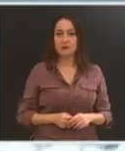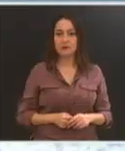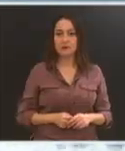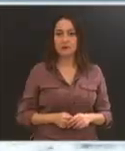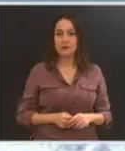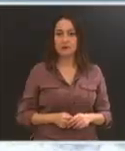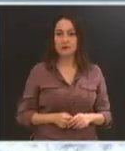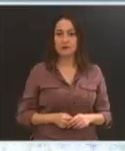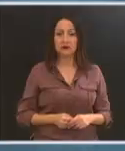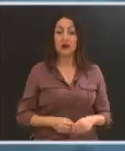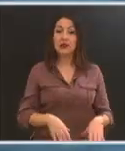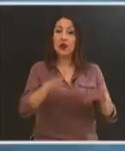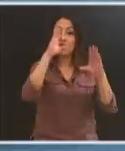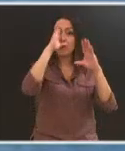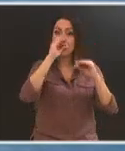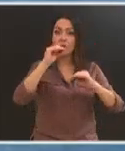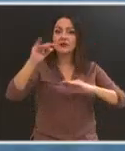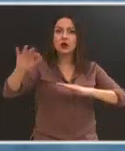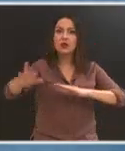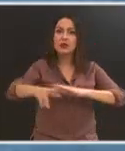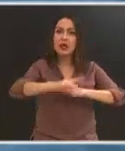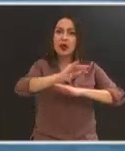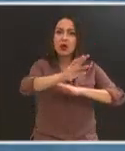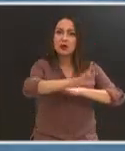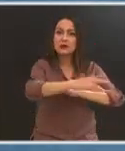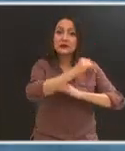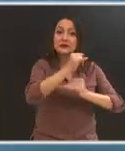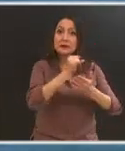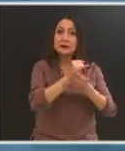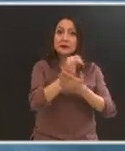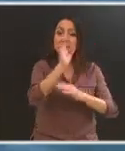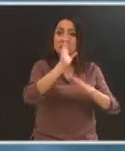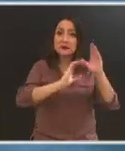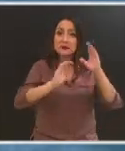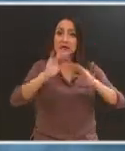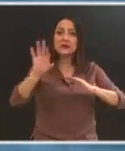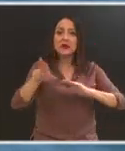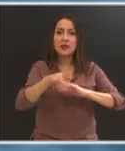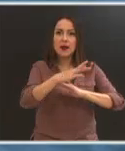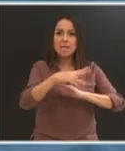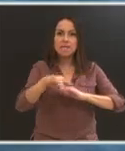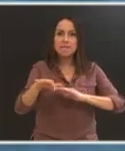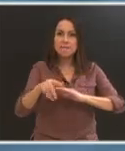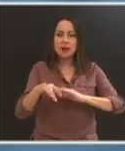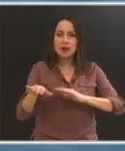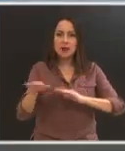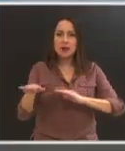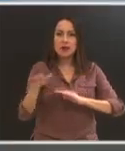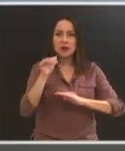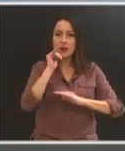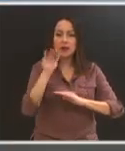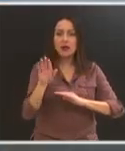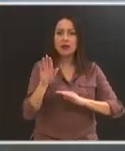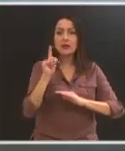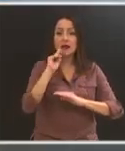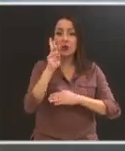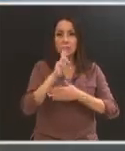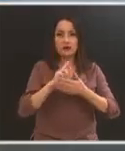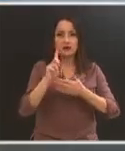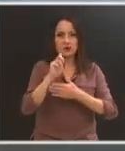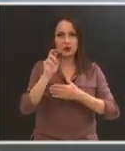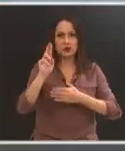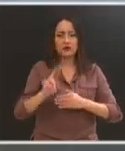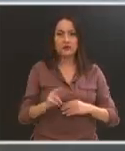El módulo de información oceanográfica del Centro de Investigaciones de Ciencias del Mar y Limnología del MIOSIMAR de la Universidad de Costa